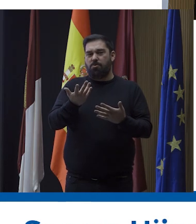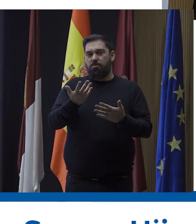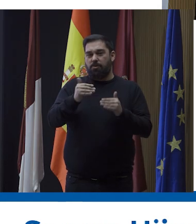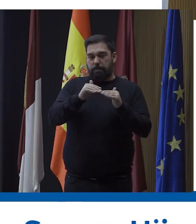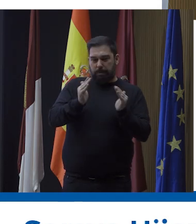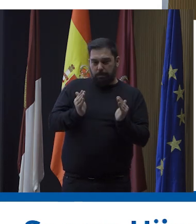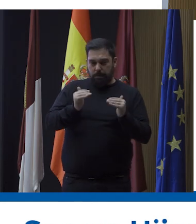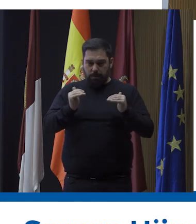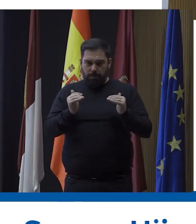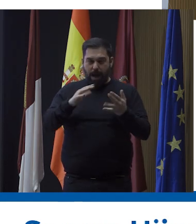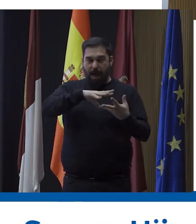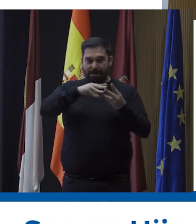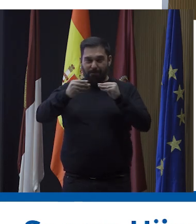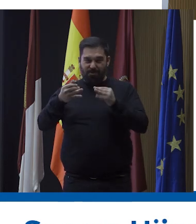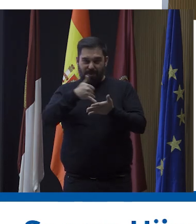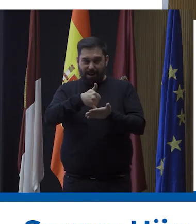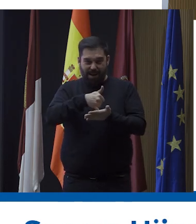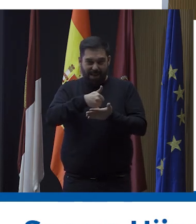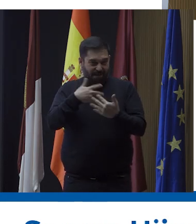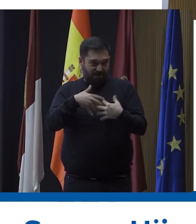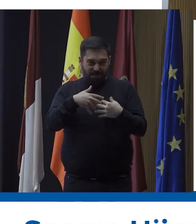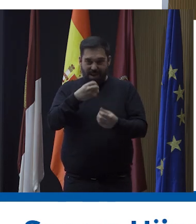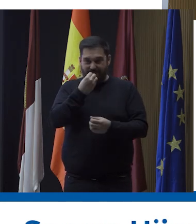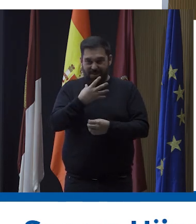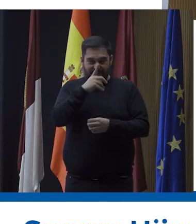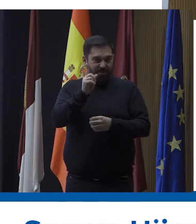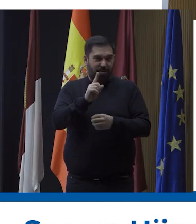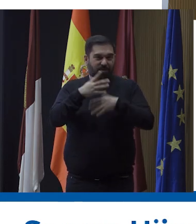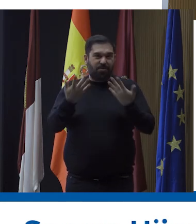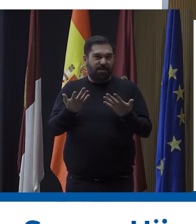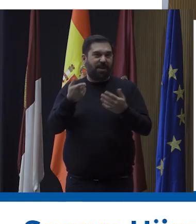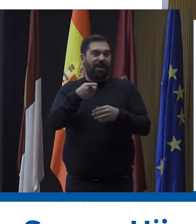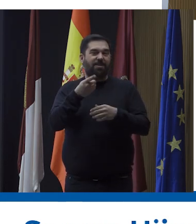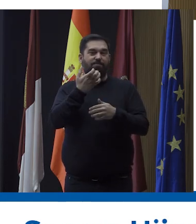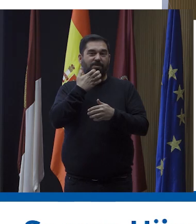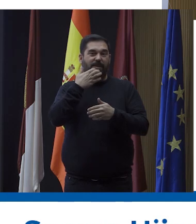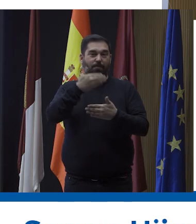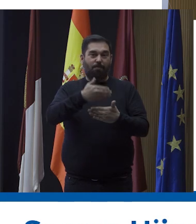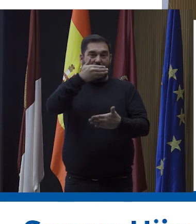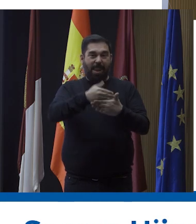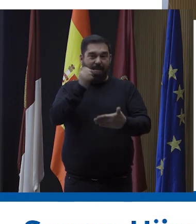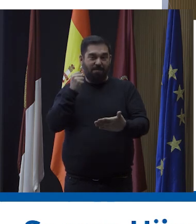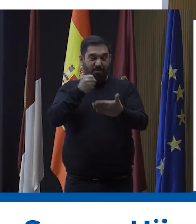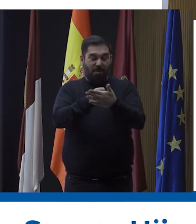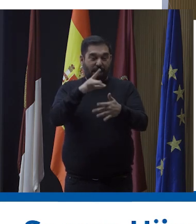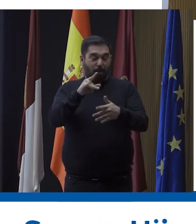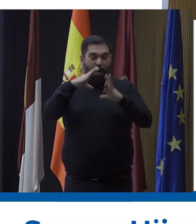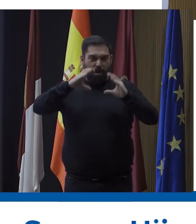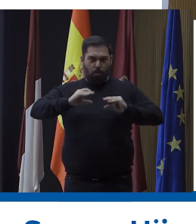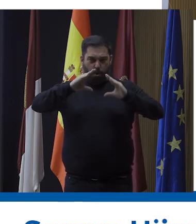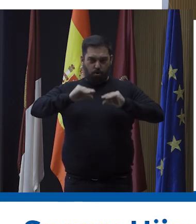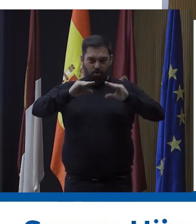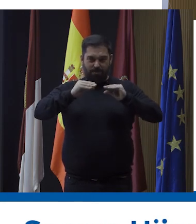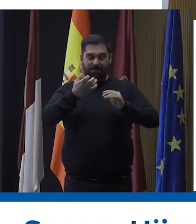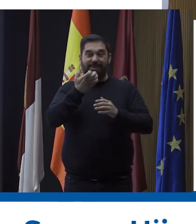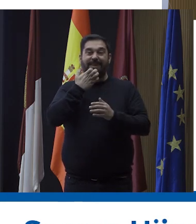bien porque la musculatura está floja y no funciona? Pues sucede lo mismo que si en esa pared del frontón tengo un colchón. Que si tiro